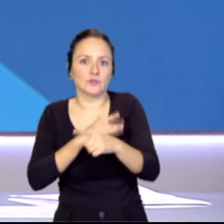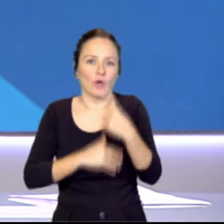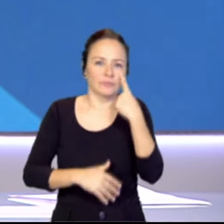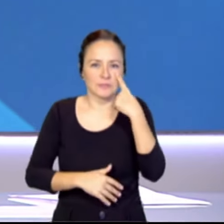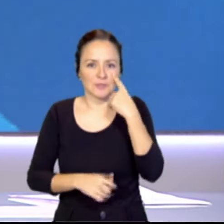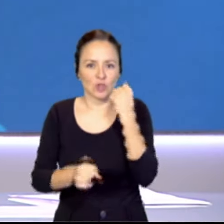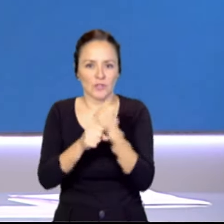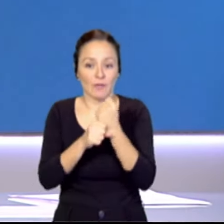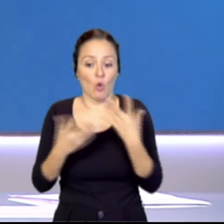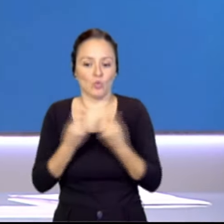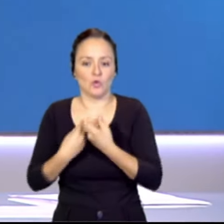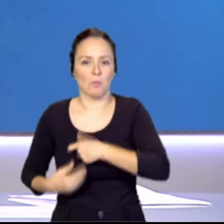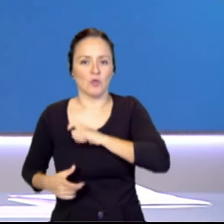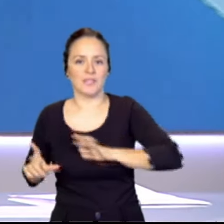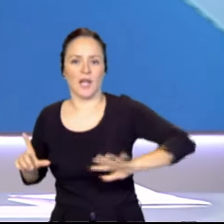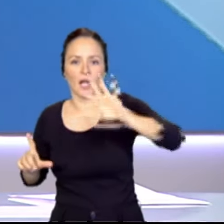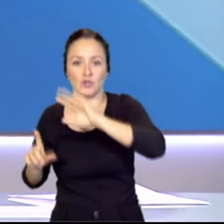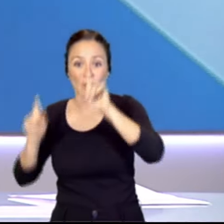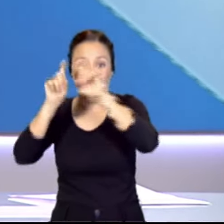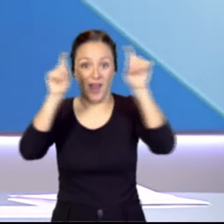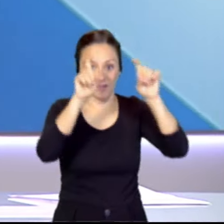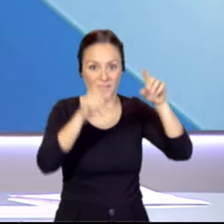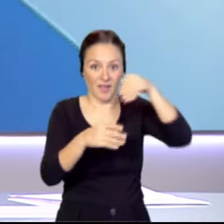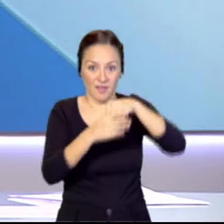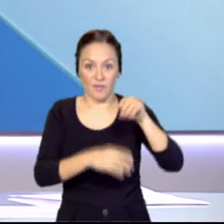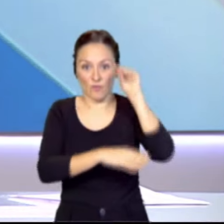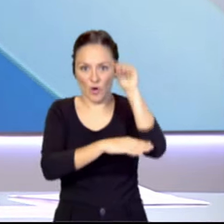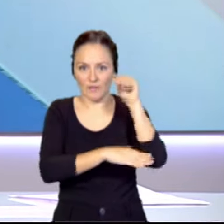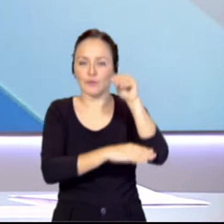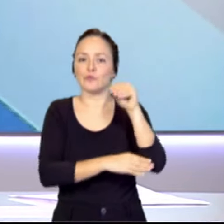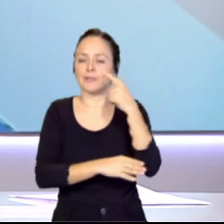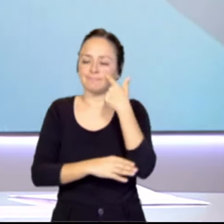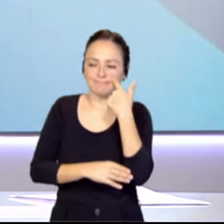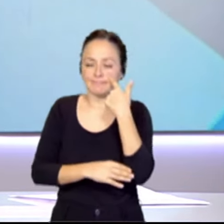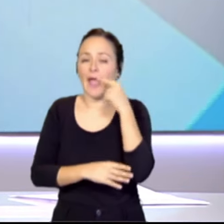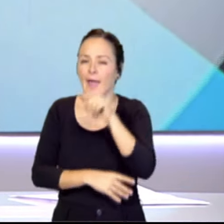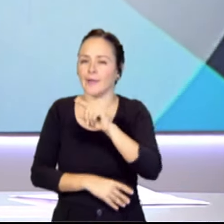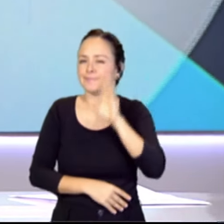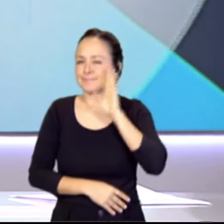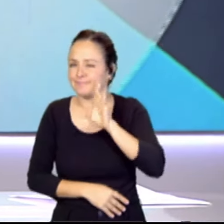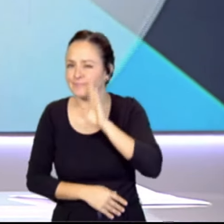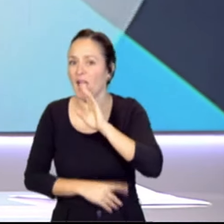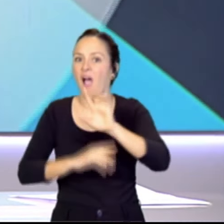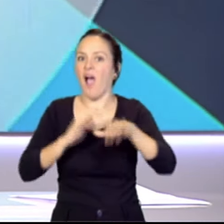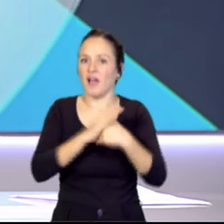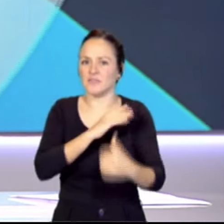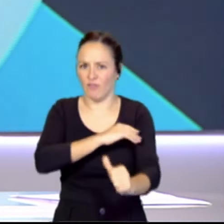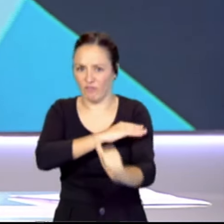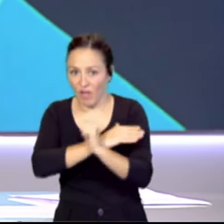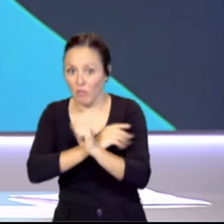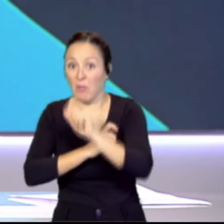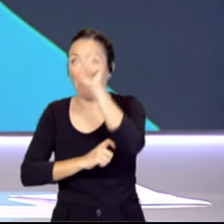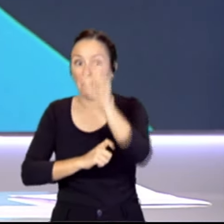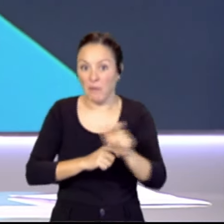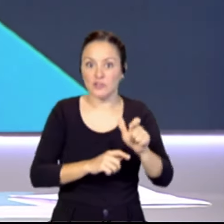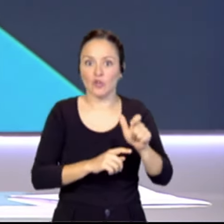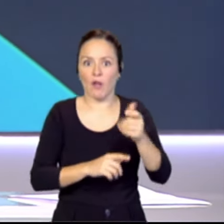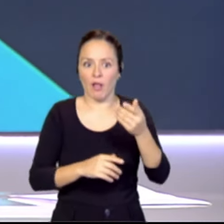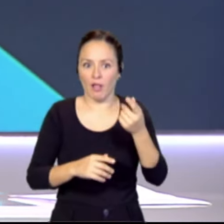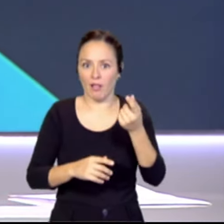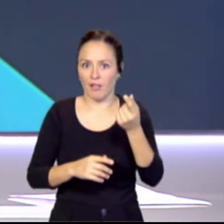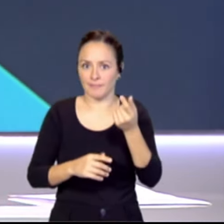Nacional en varios establecimientos de la isla de fuerteventura se han detectado irregularidades fraude incluso trata de seres humanos